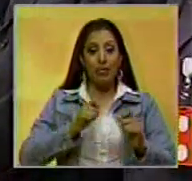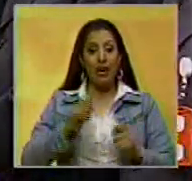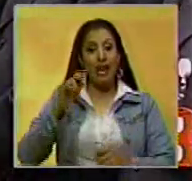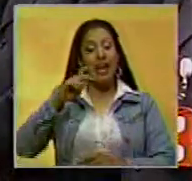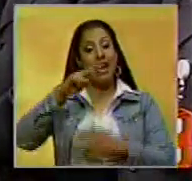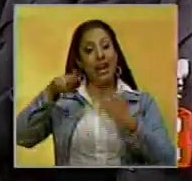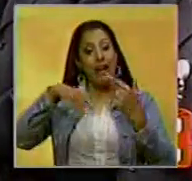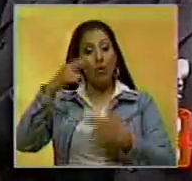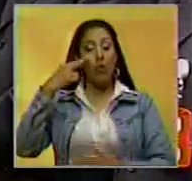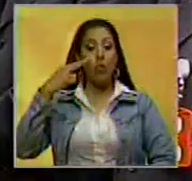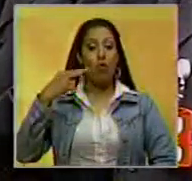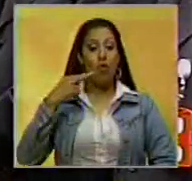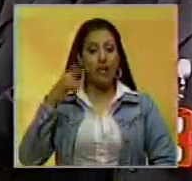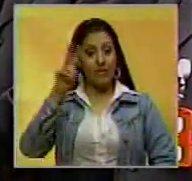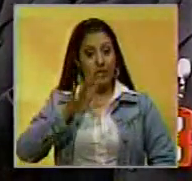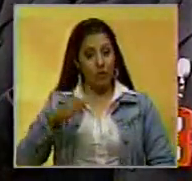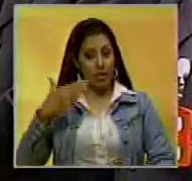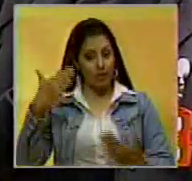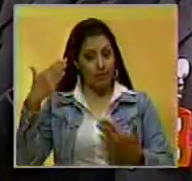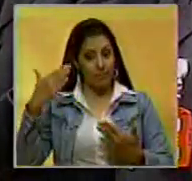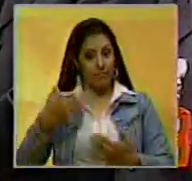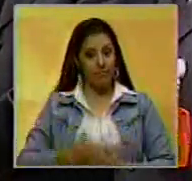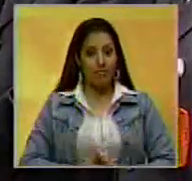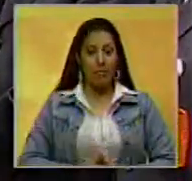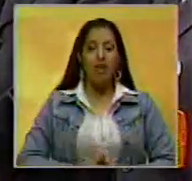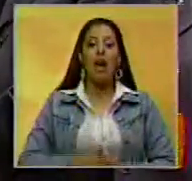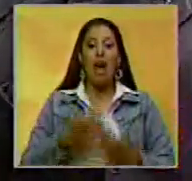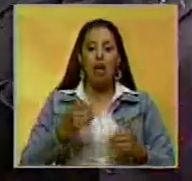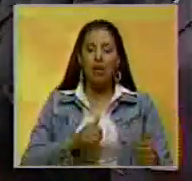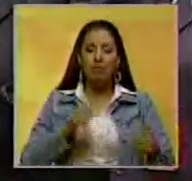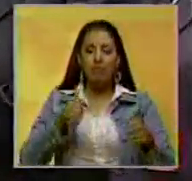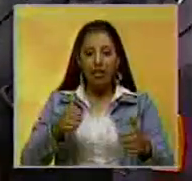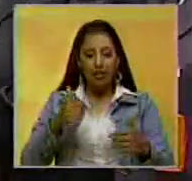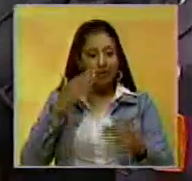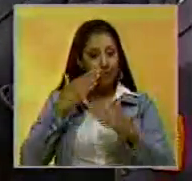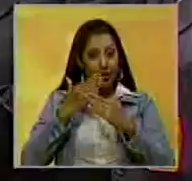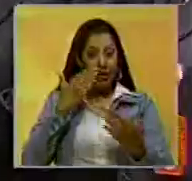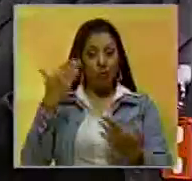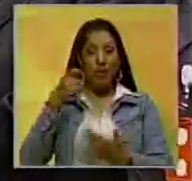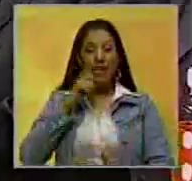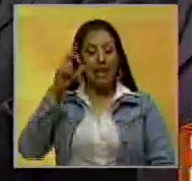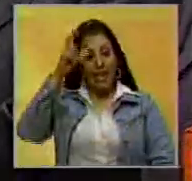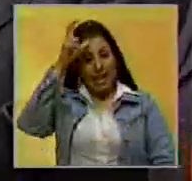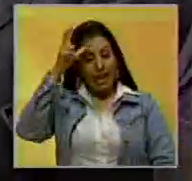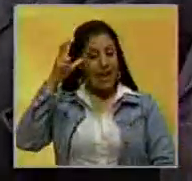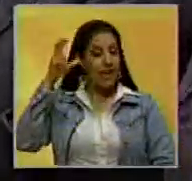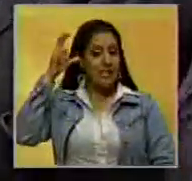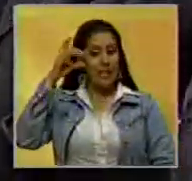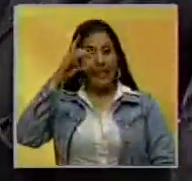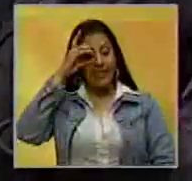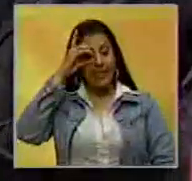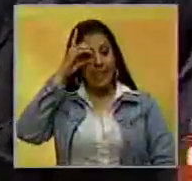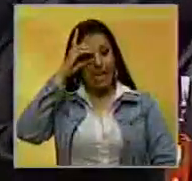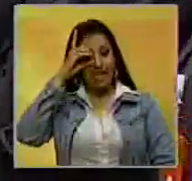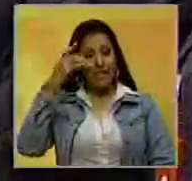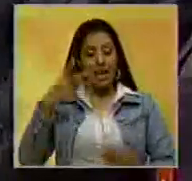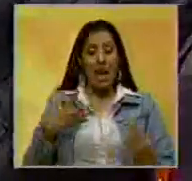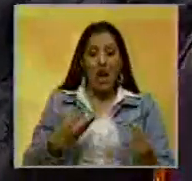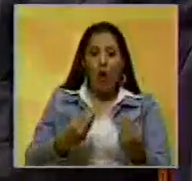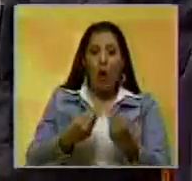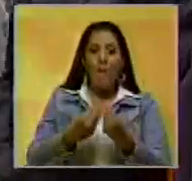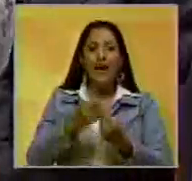de la República bolivariana de Venezuela televid pueden observar está la can del Rodríguez